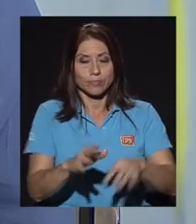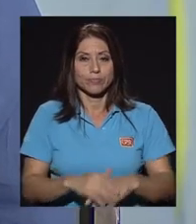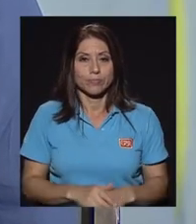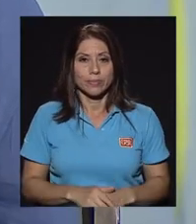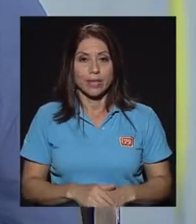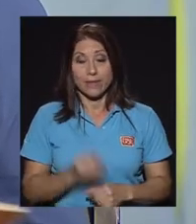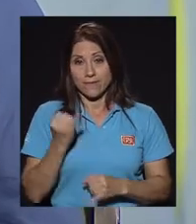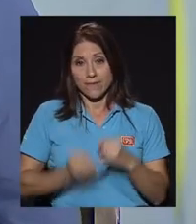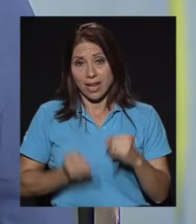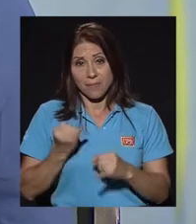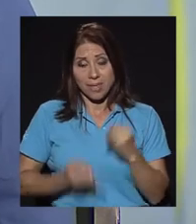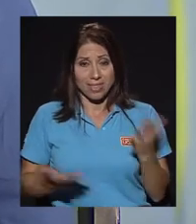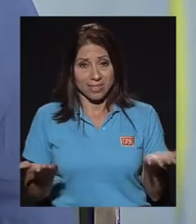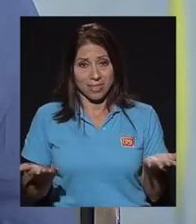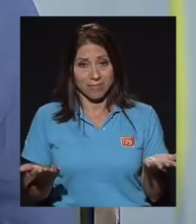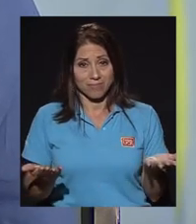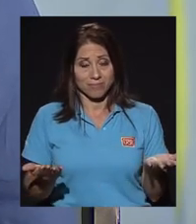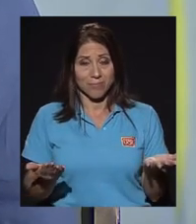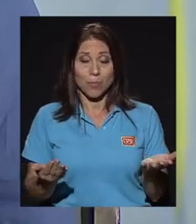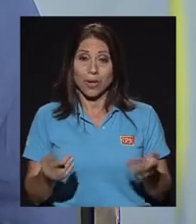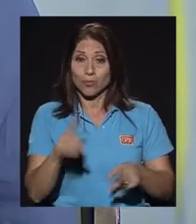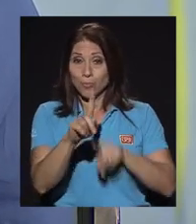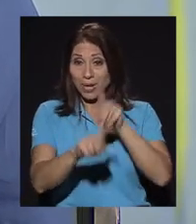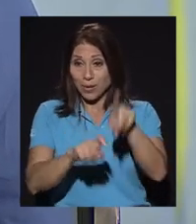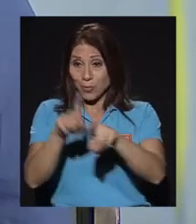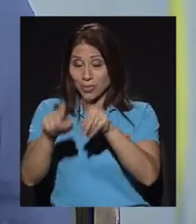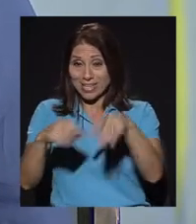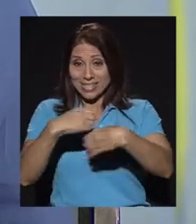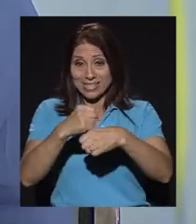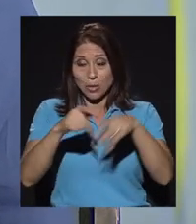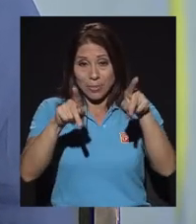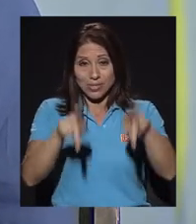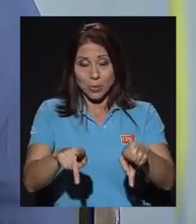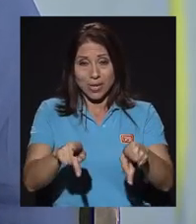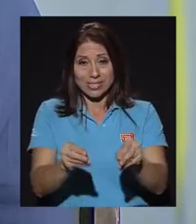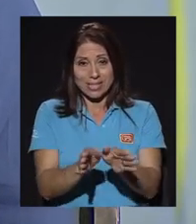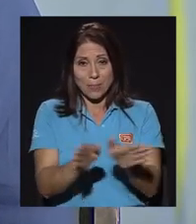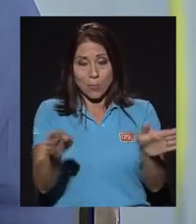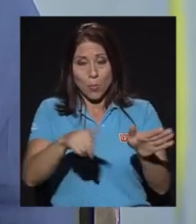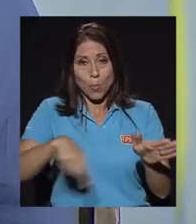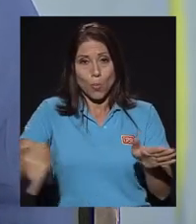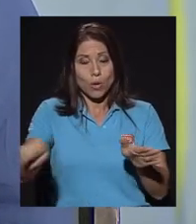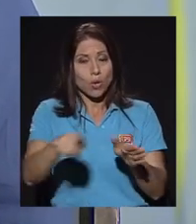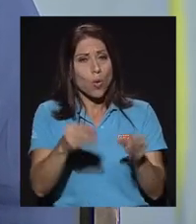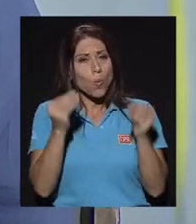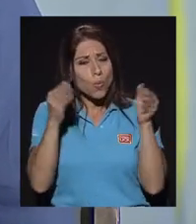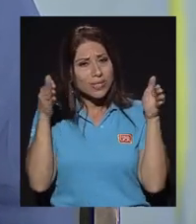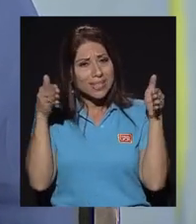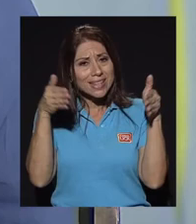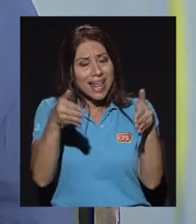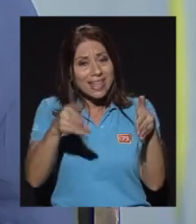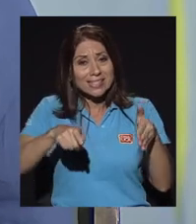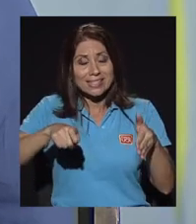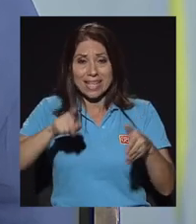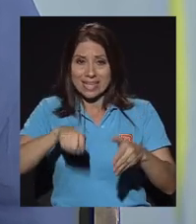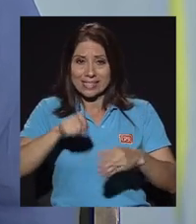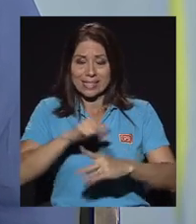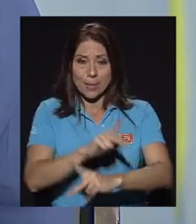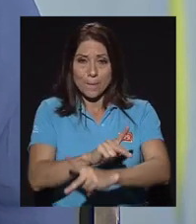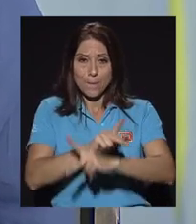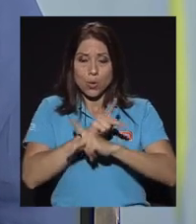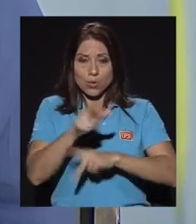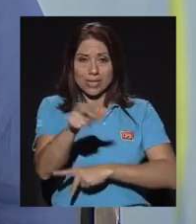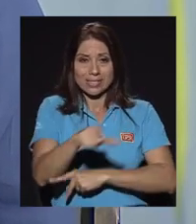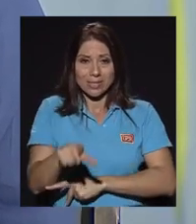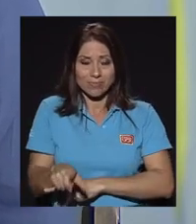Finalmente, evidentemente las preguntas del público muy centradas en la necesidad de la protección del recurso